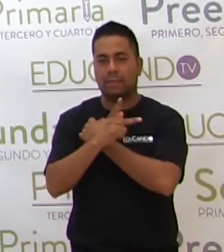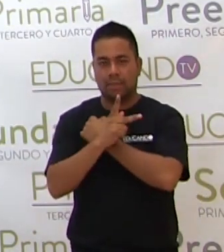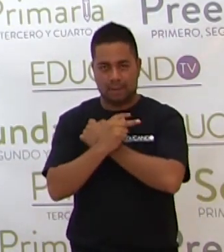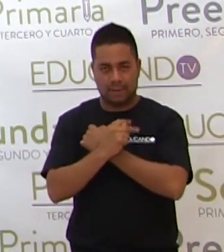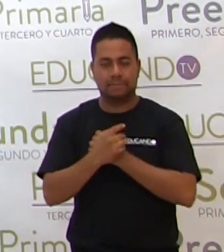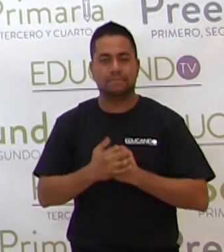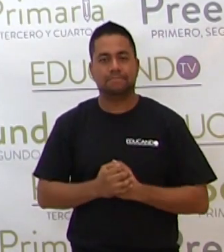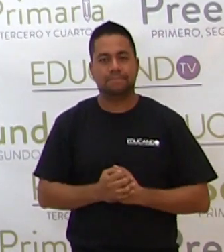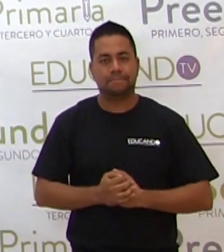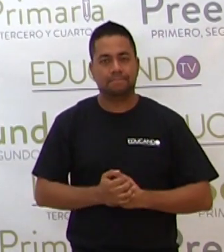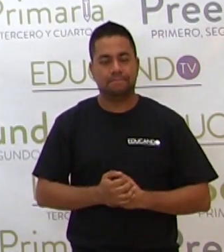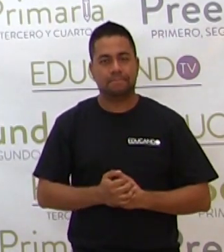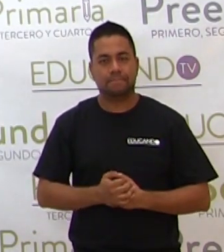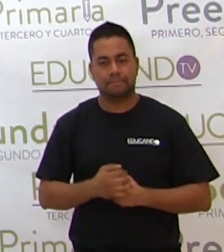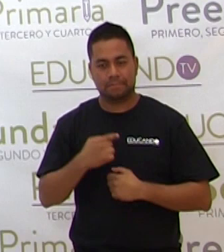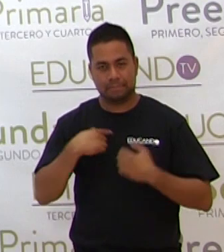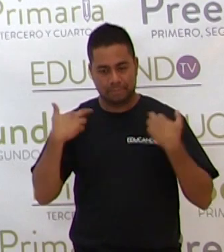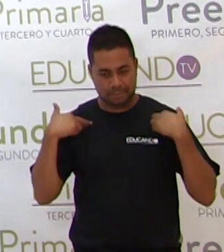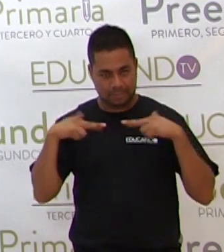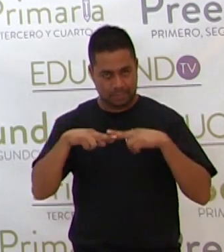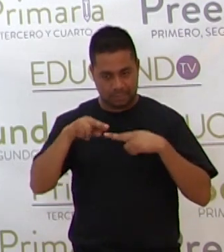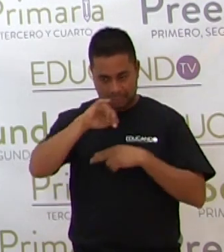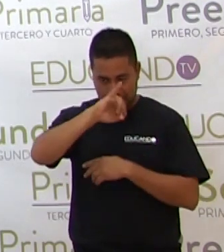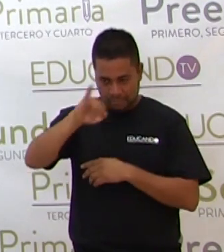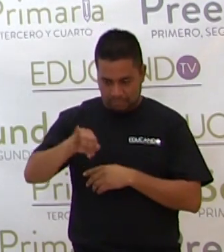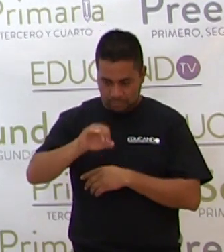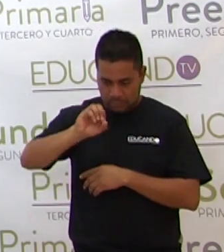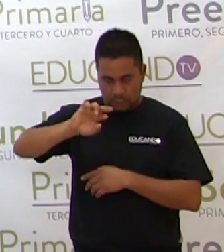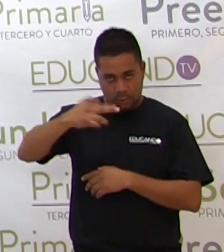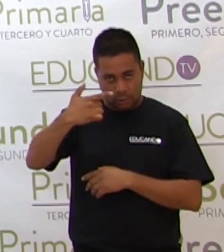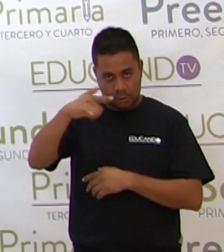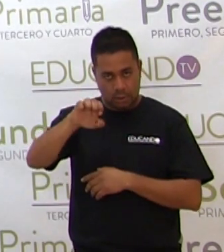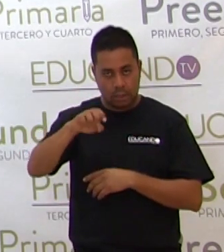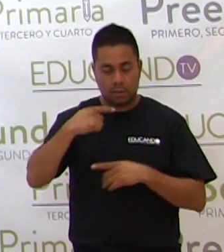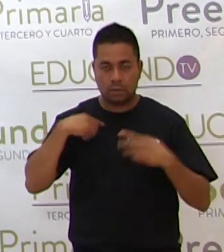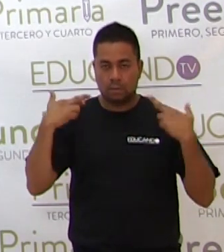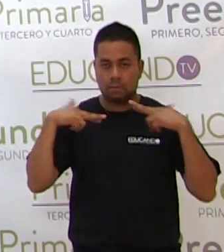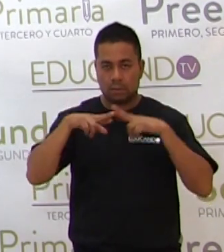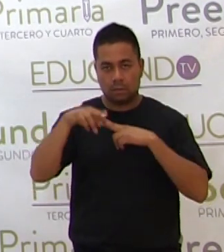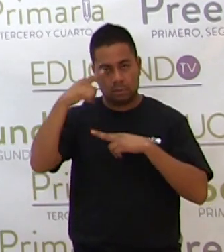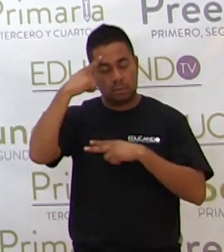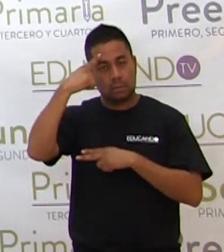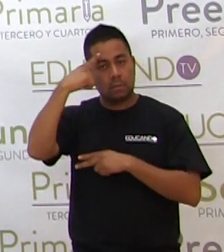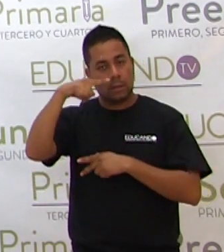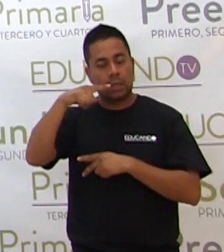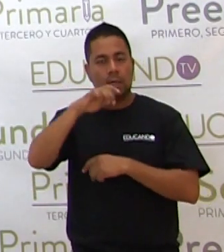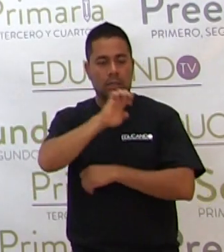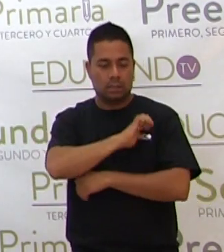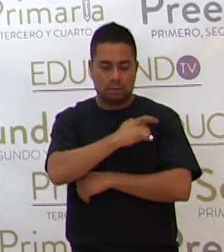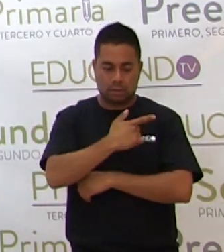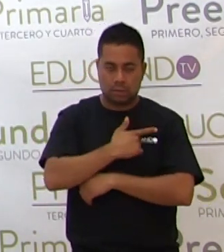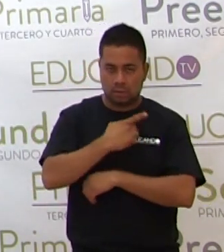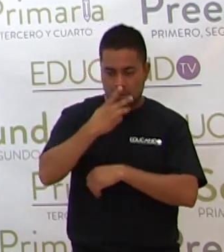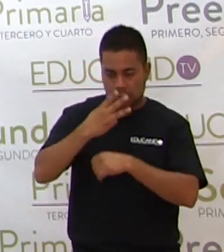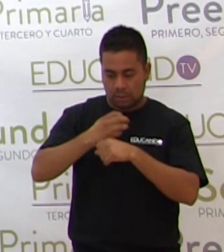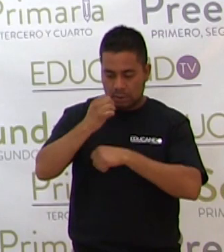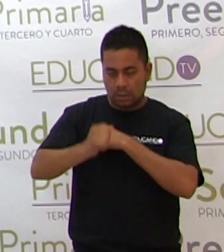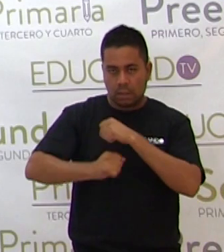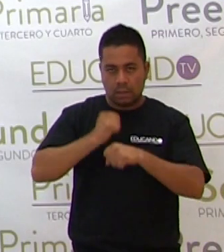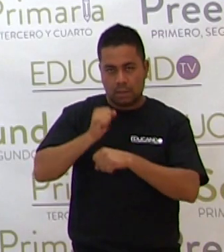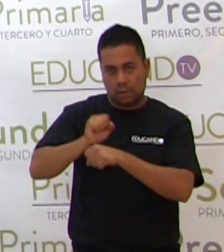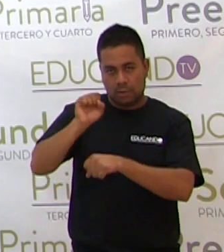tv soy porque blanca es moreno y soy el facilitador de la asignatura de español tercer grado